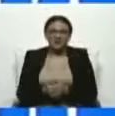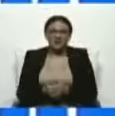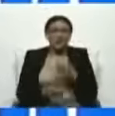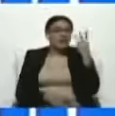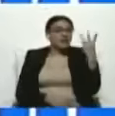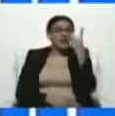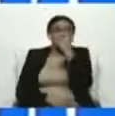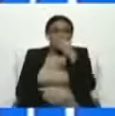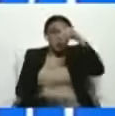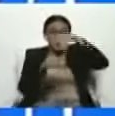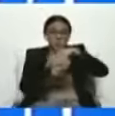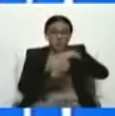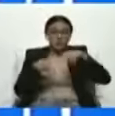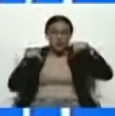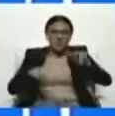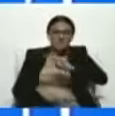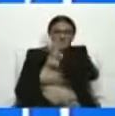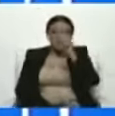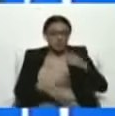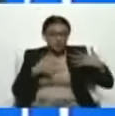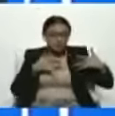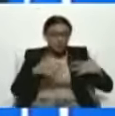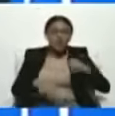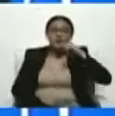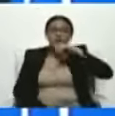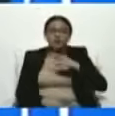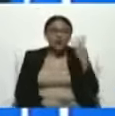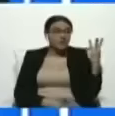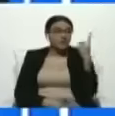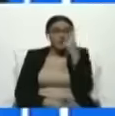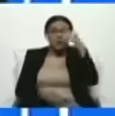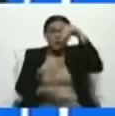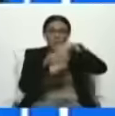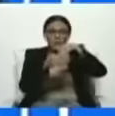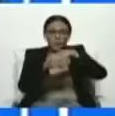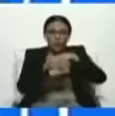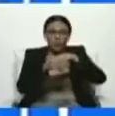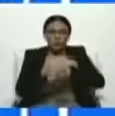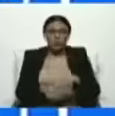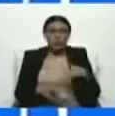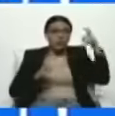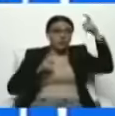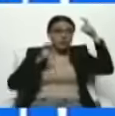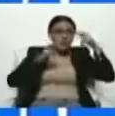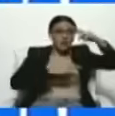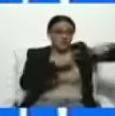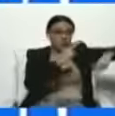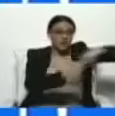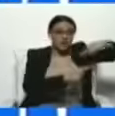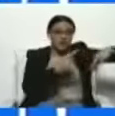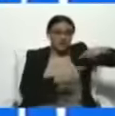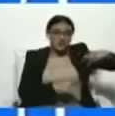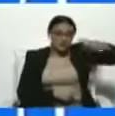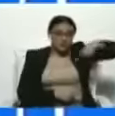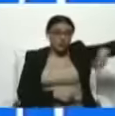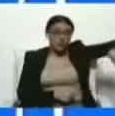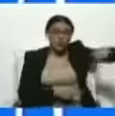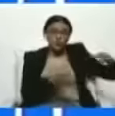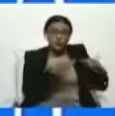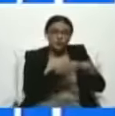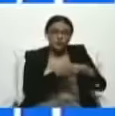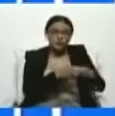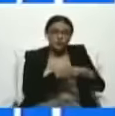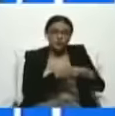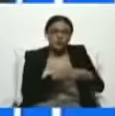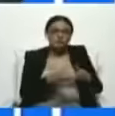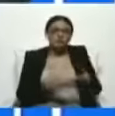que ha habido en Venezuela, en 31 elecciones, el chavismo, la revolución, las fuerzas de la patria,